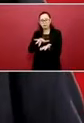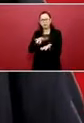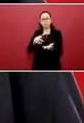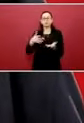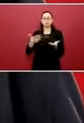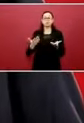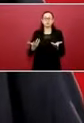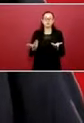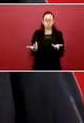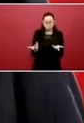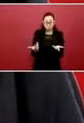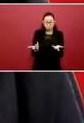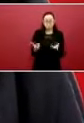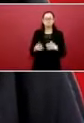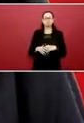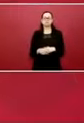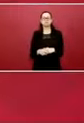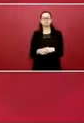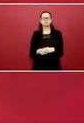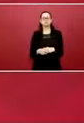y